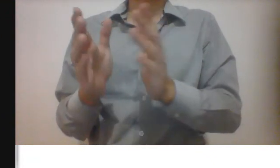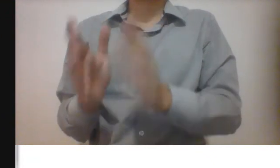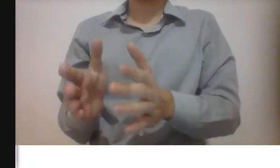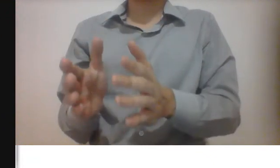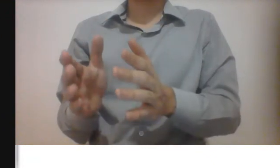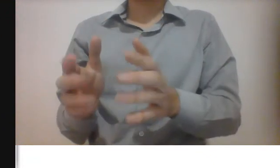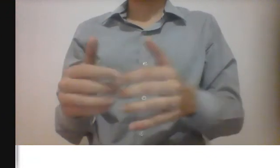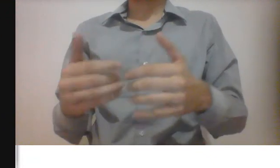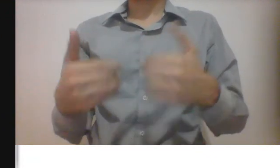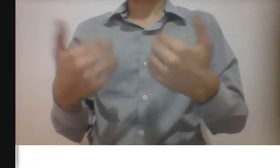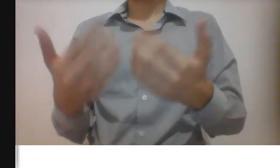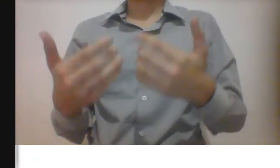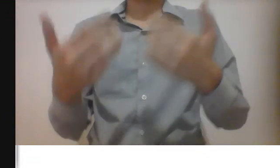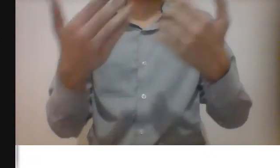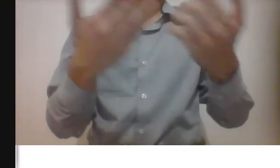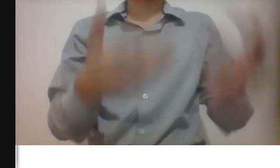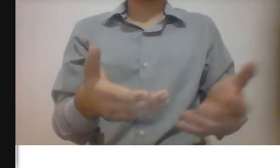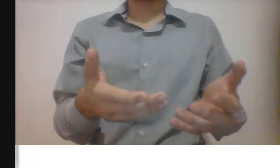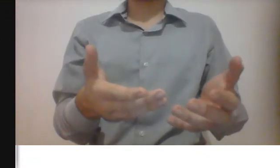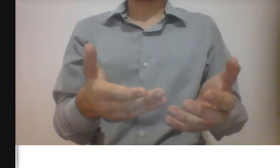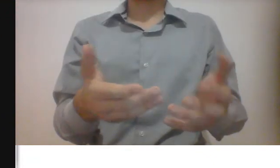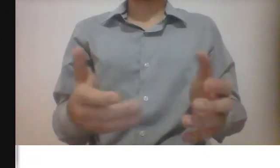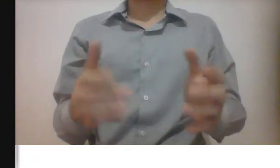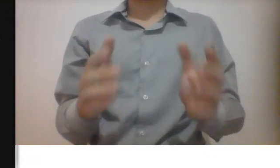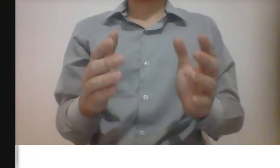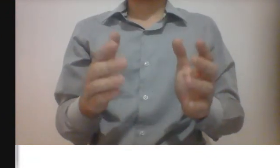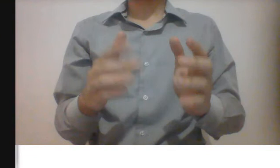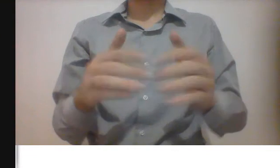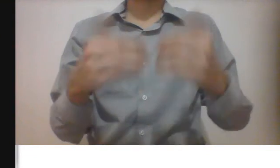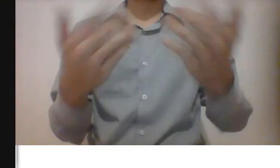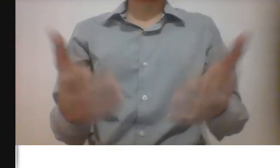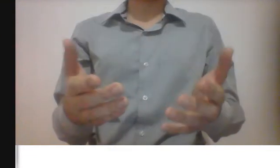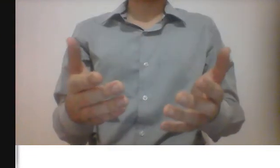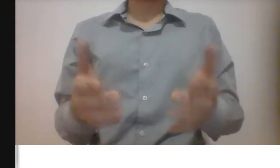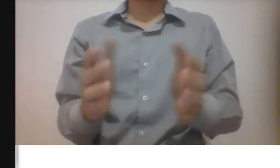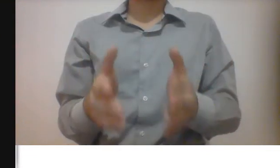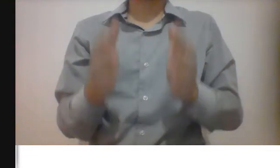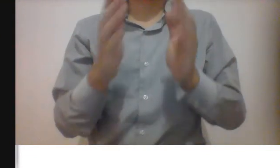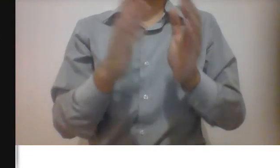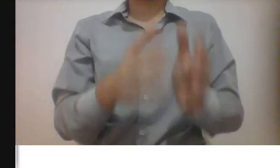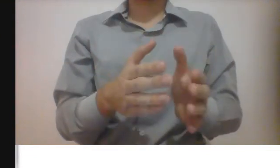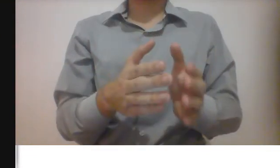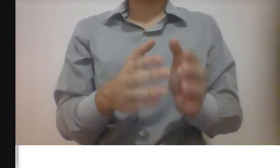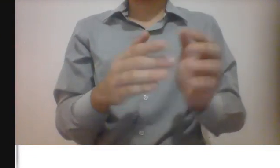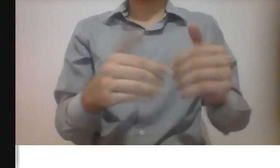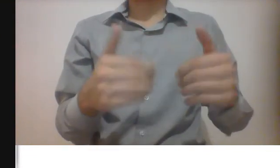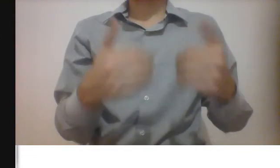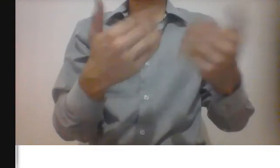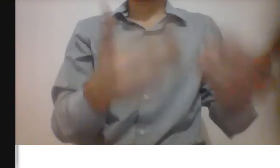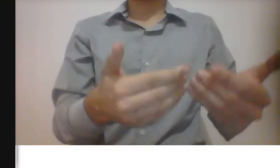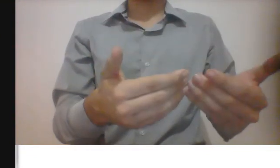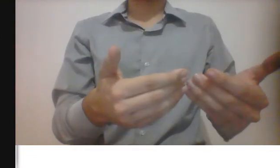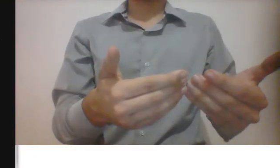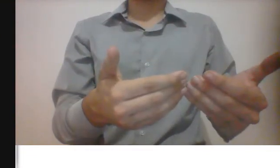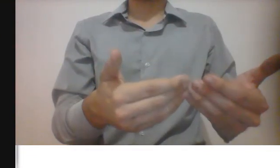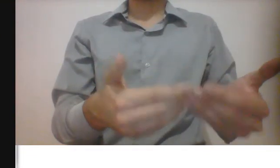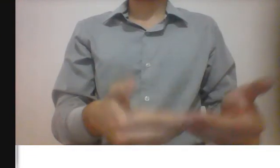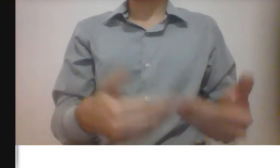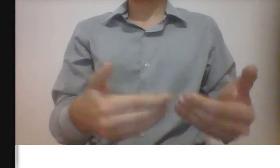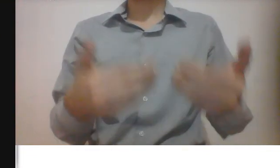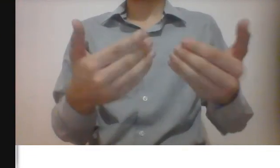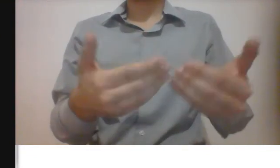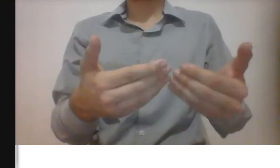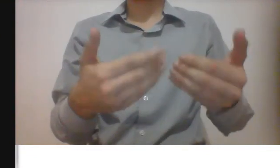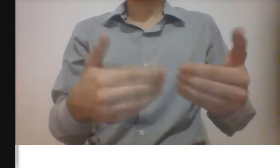altos funcionarios que en teoría se tendrían que haber encargado de que no se permitiera esto, eran los primeros en dar pie a que